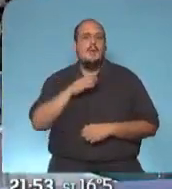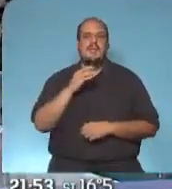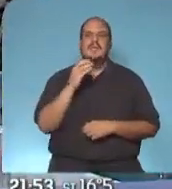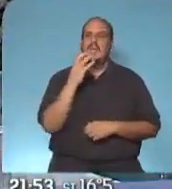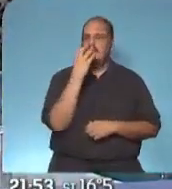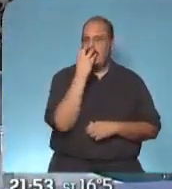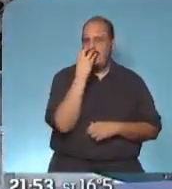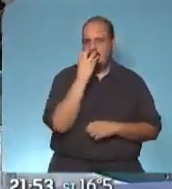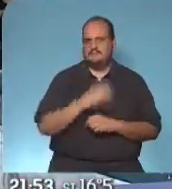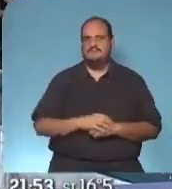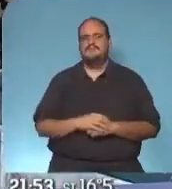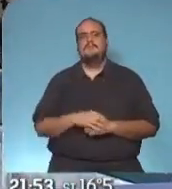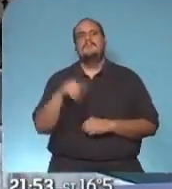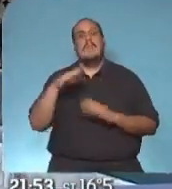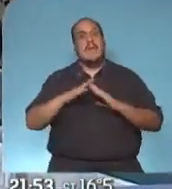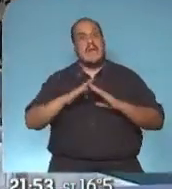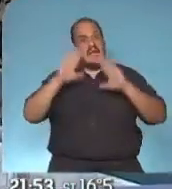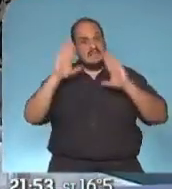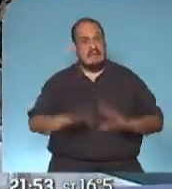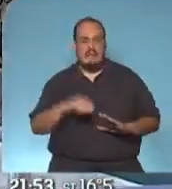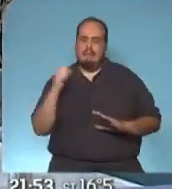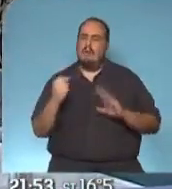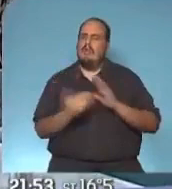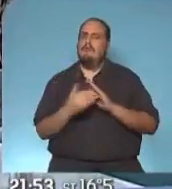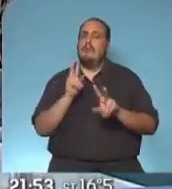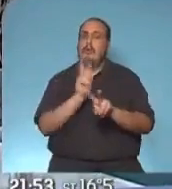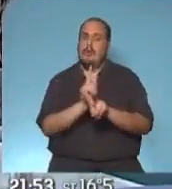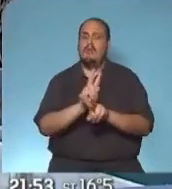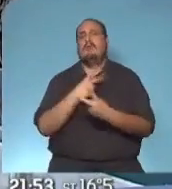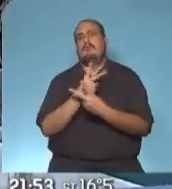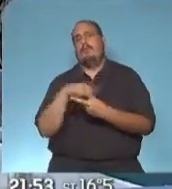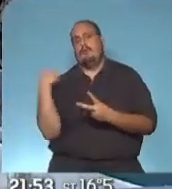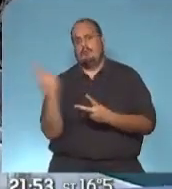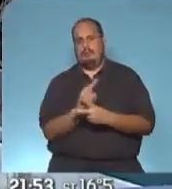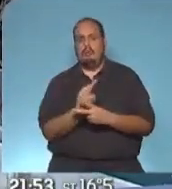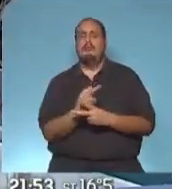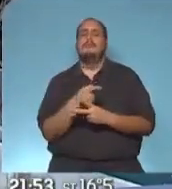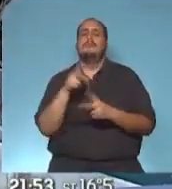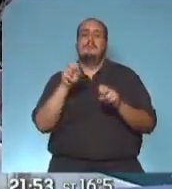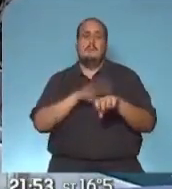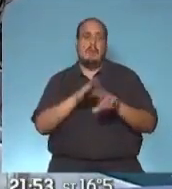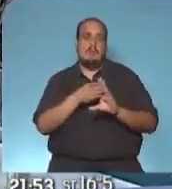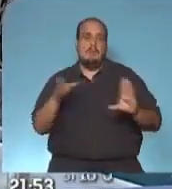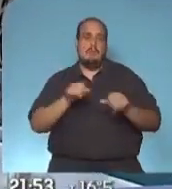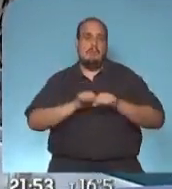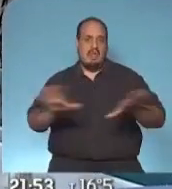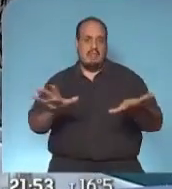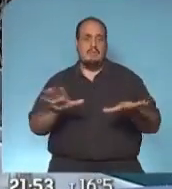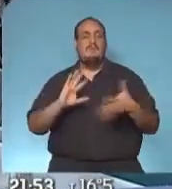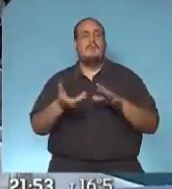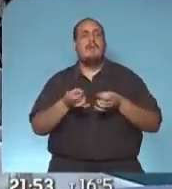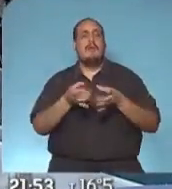Quedarse en casa es fundamental para cuidarte y para cuidarnos todos durante esta pandemia. Es una de las tantas condiciones para